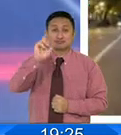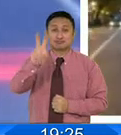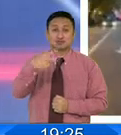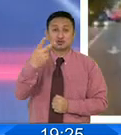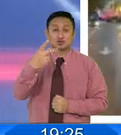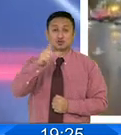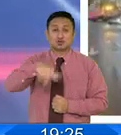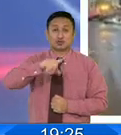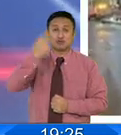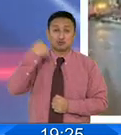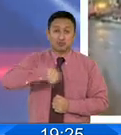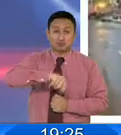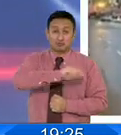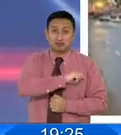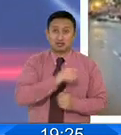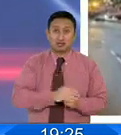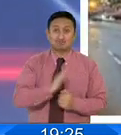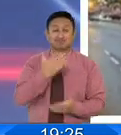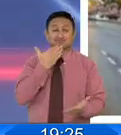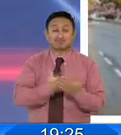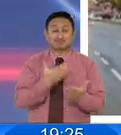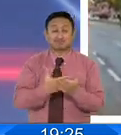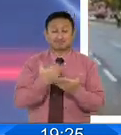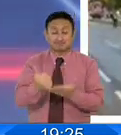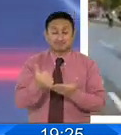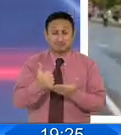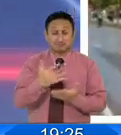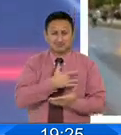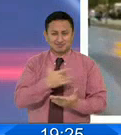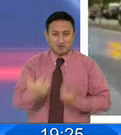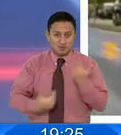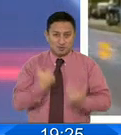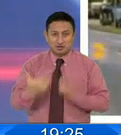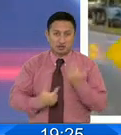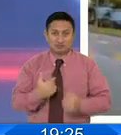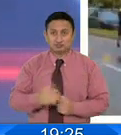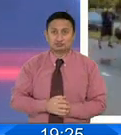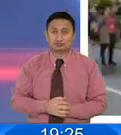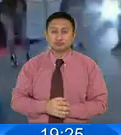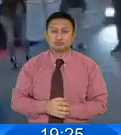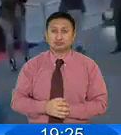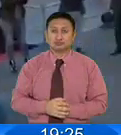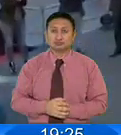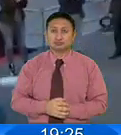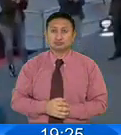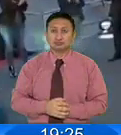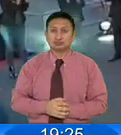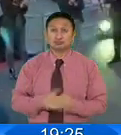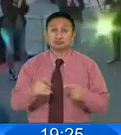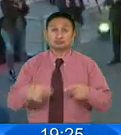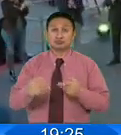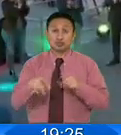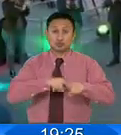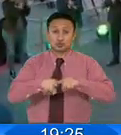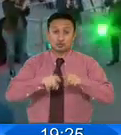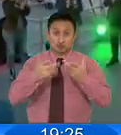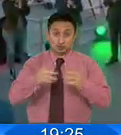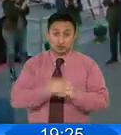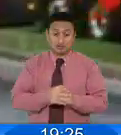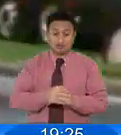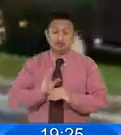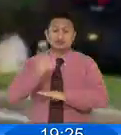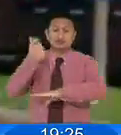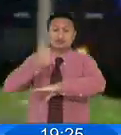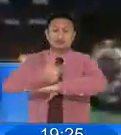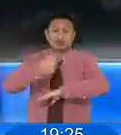a España. Gracias por regalarnos esa felicidad que traspasa fronteras. Una vez terminada la competencia en la Plaza Cibeles,